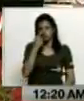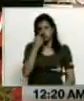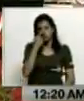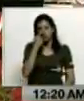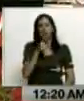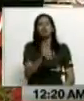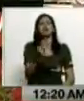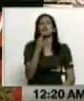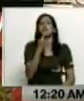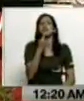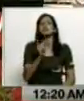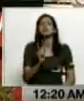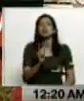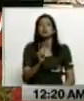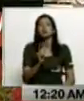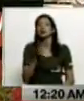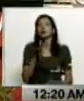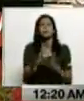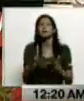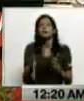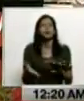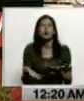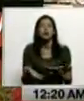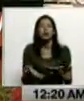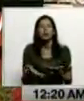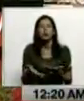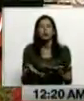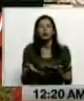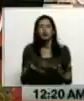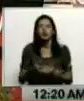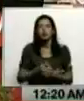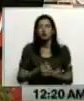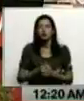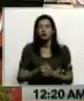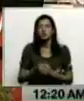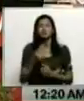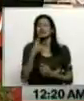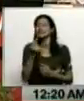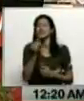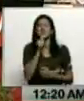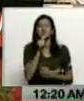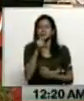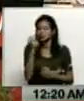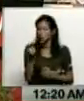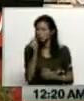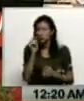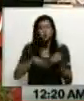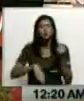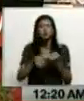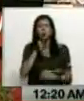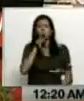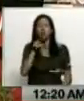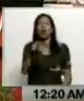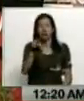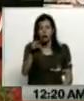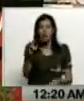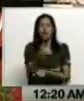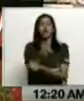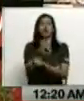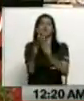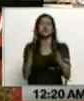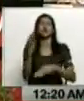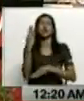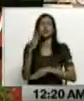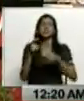país llegaron y dijeron no este lo que pasa es que cómo se llama este que está hablando ahorita ahí